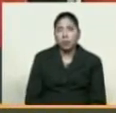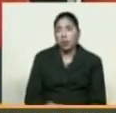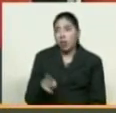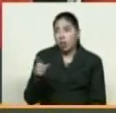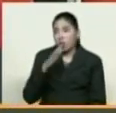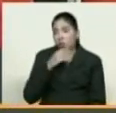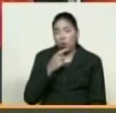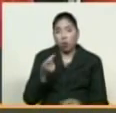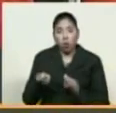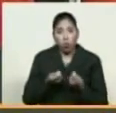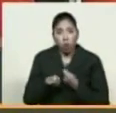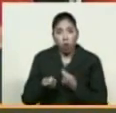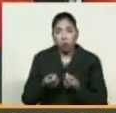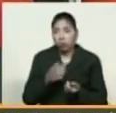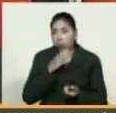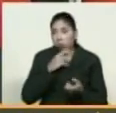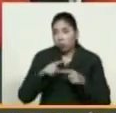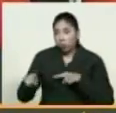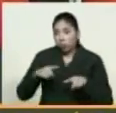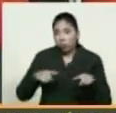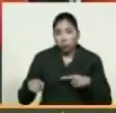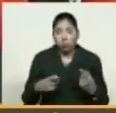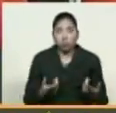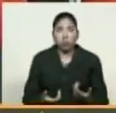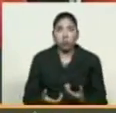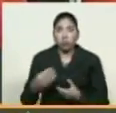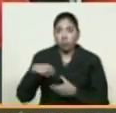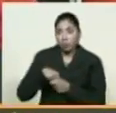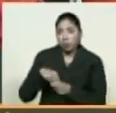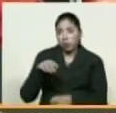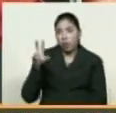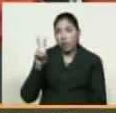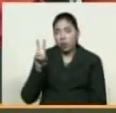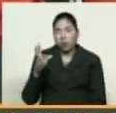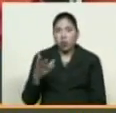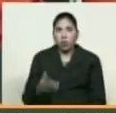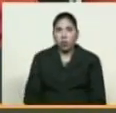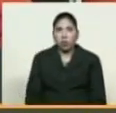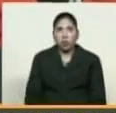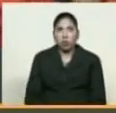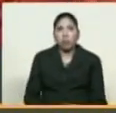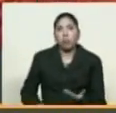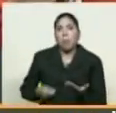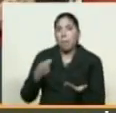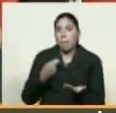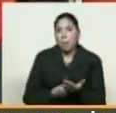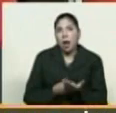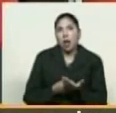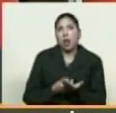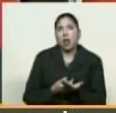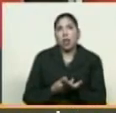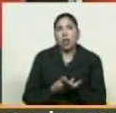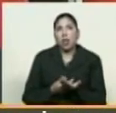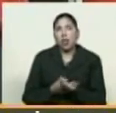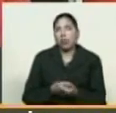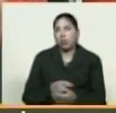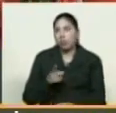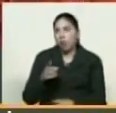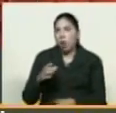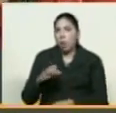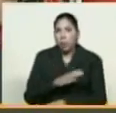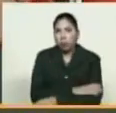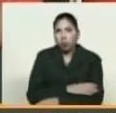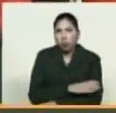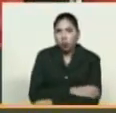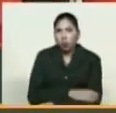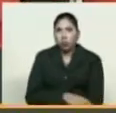injerencistas, tratan de meterse en los asuntos internos de Venezuela, financian a la oposición venezolana, la mantienen en España,